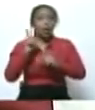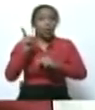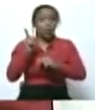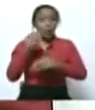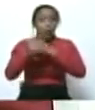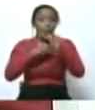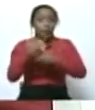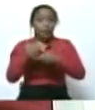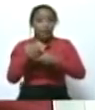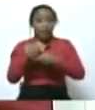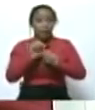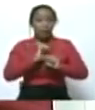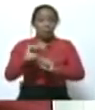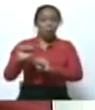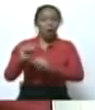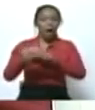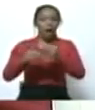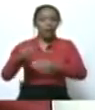lanzan un muro.